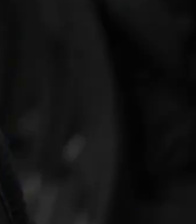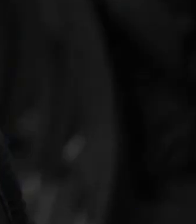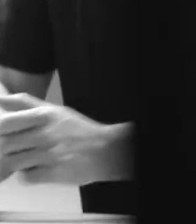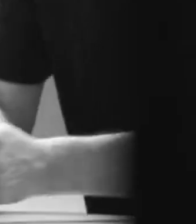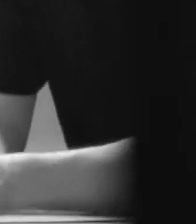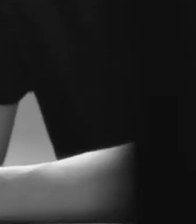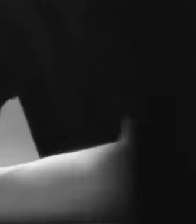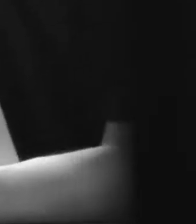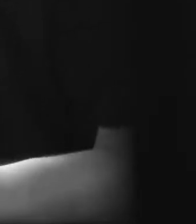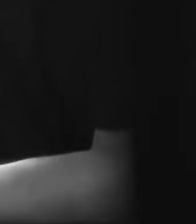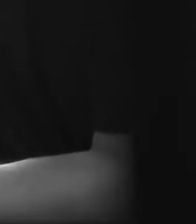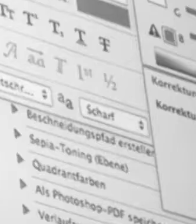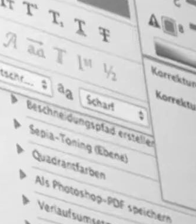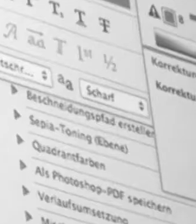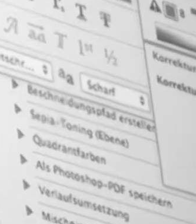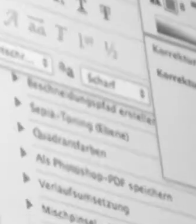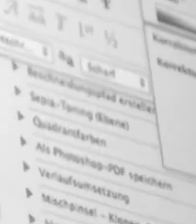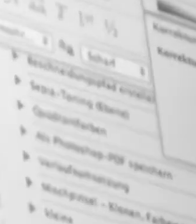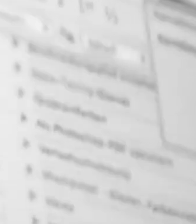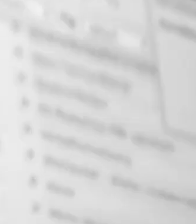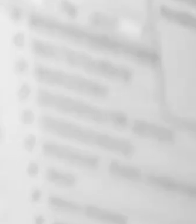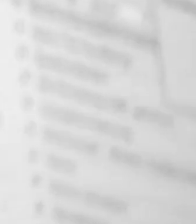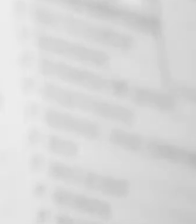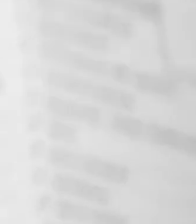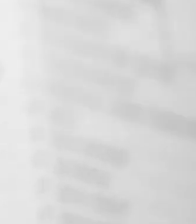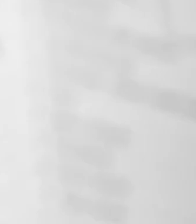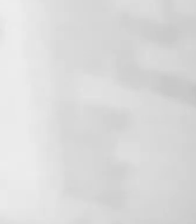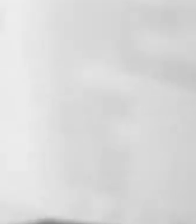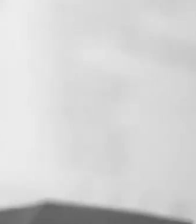La plaza, Media Las Prados, a por